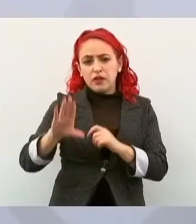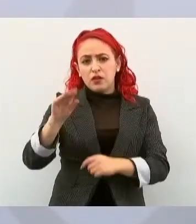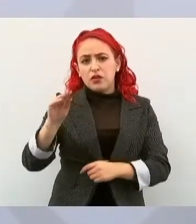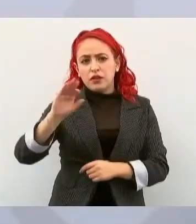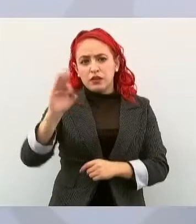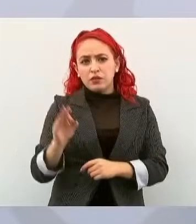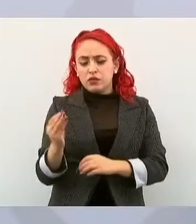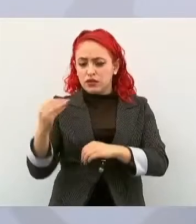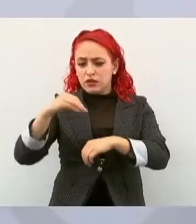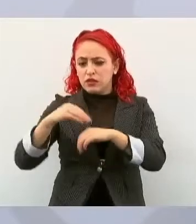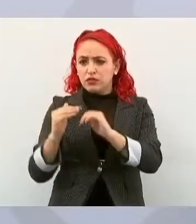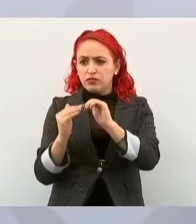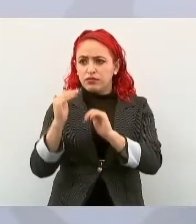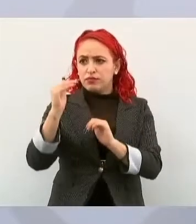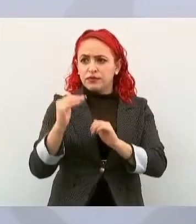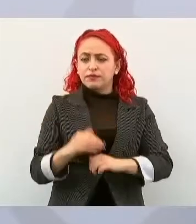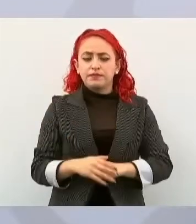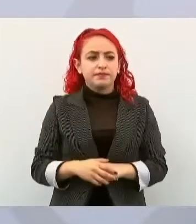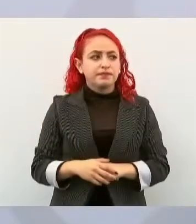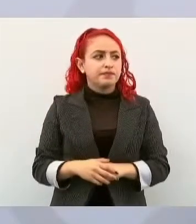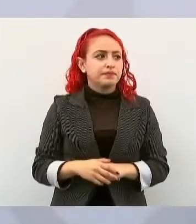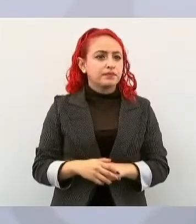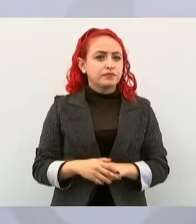90% en términos reales.